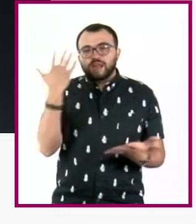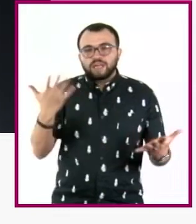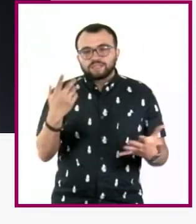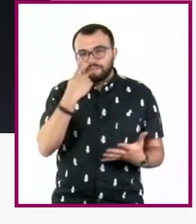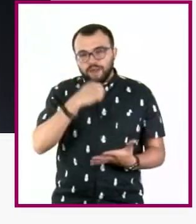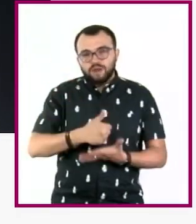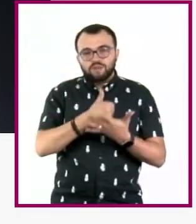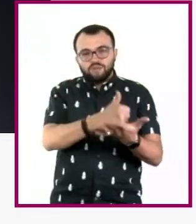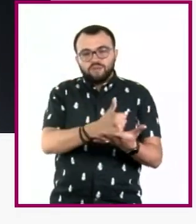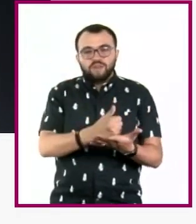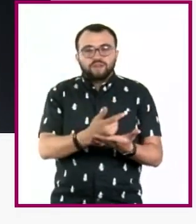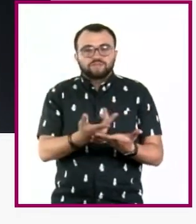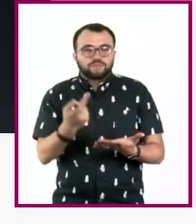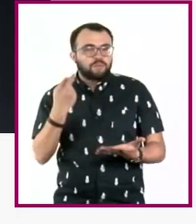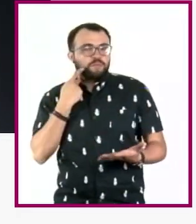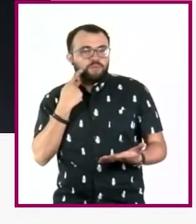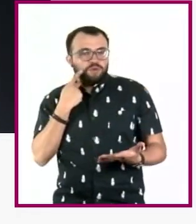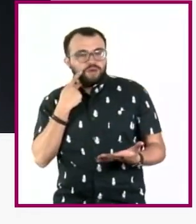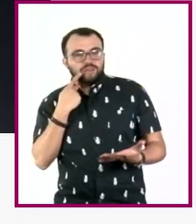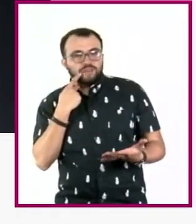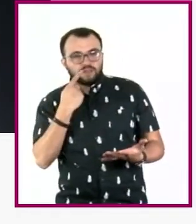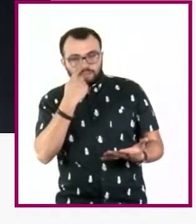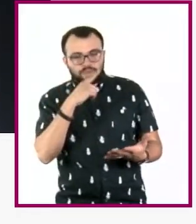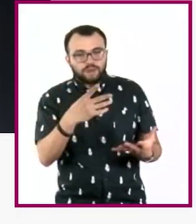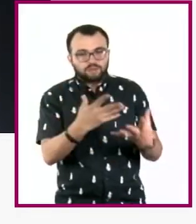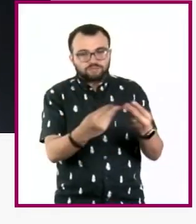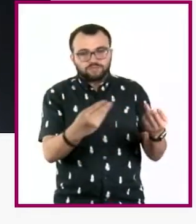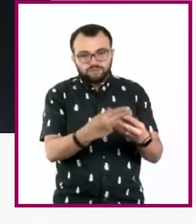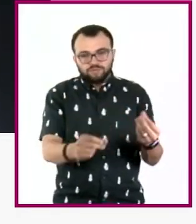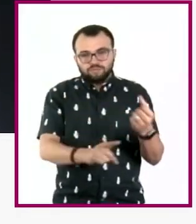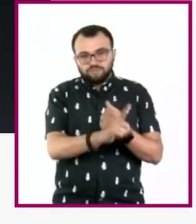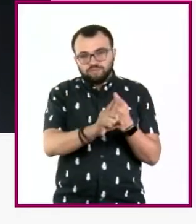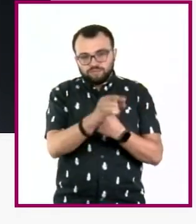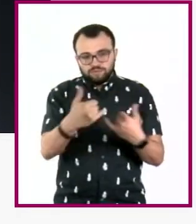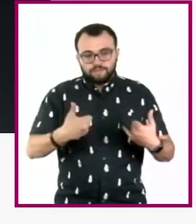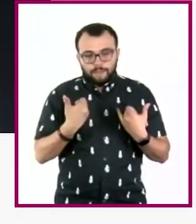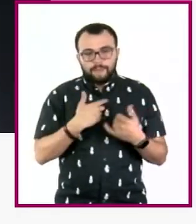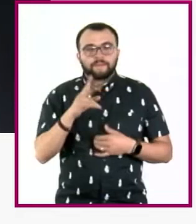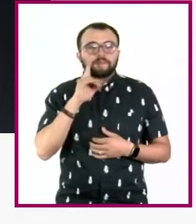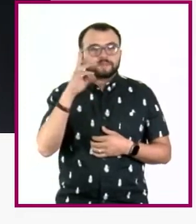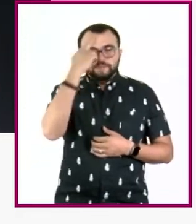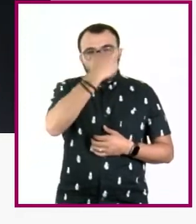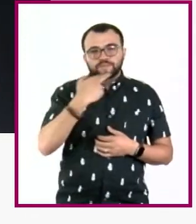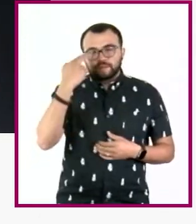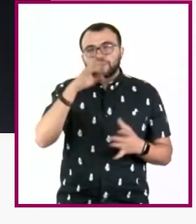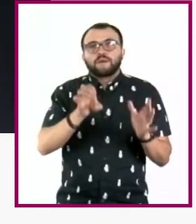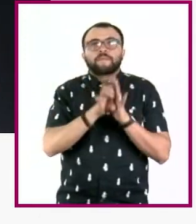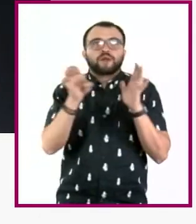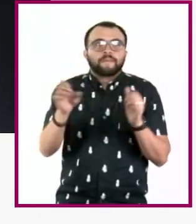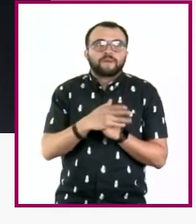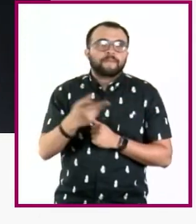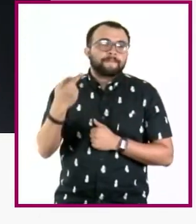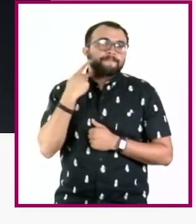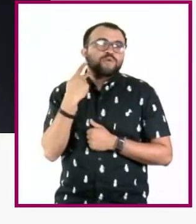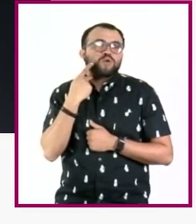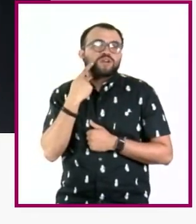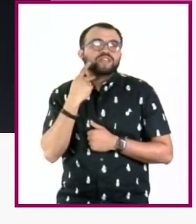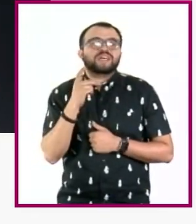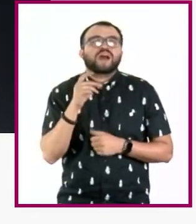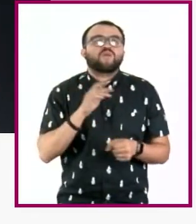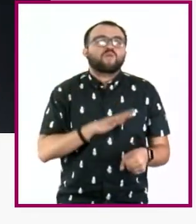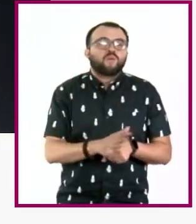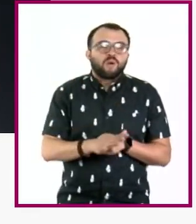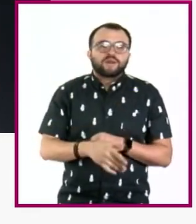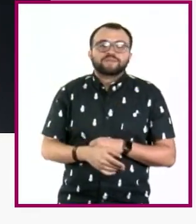juventudes. Revisemos, por ejemplo, las políticas que buscan impulsar